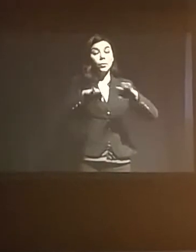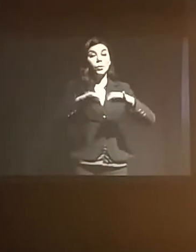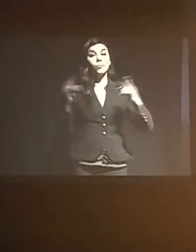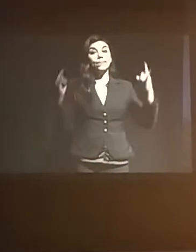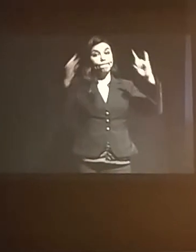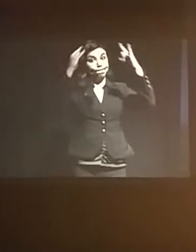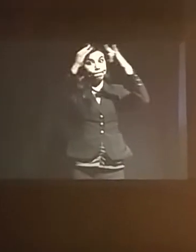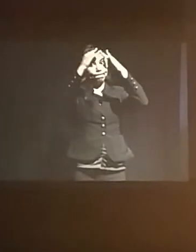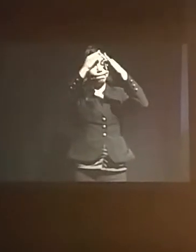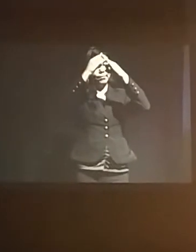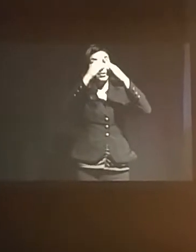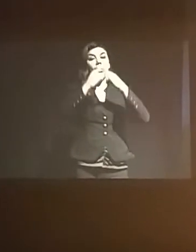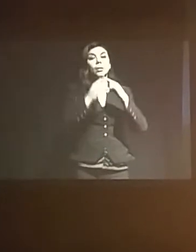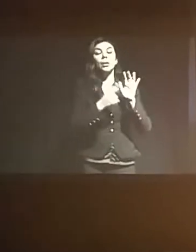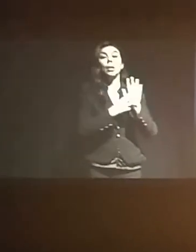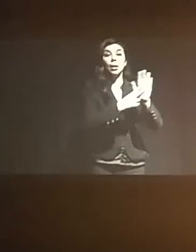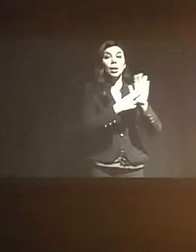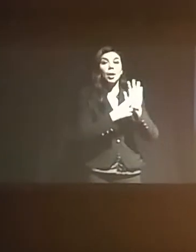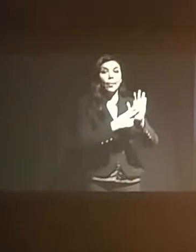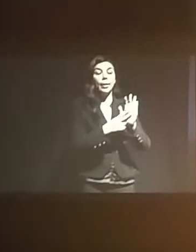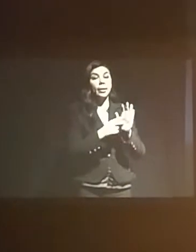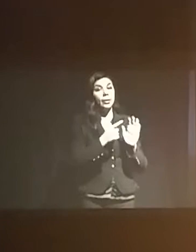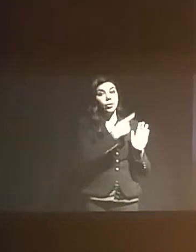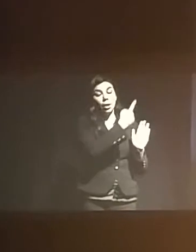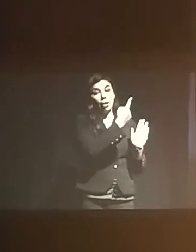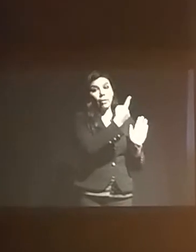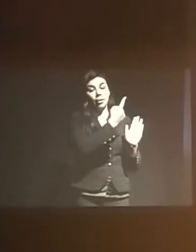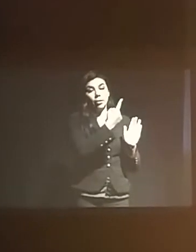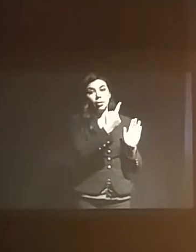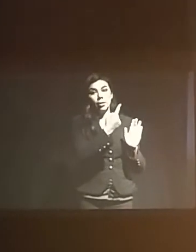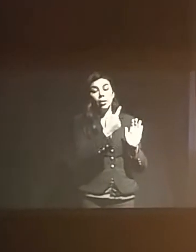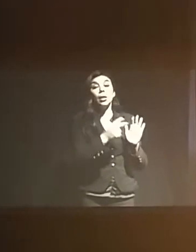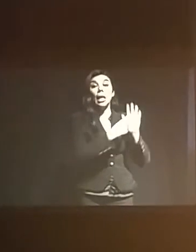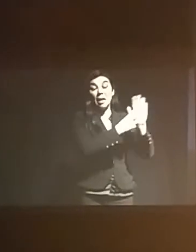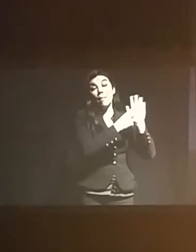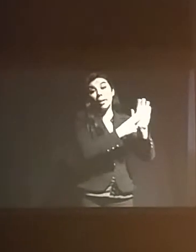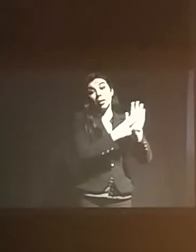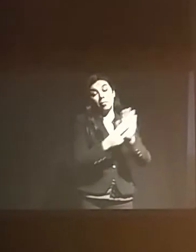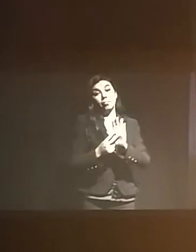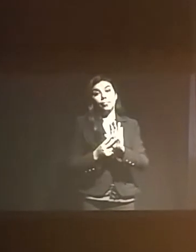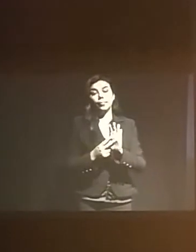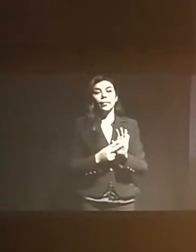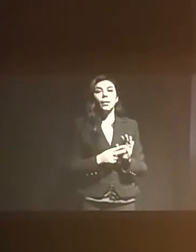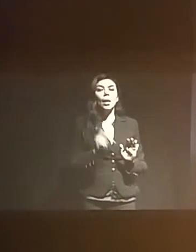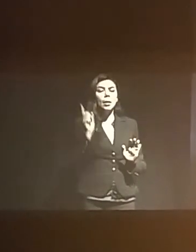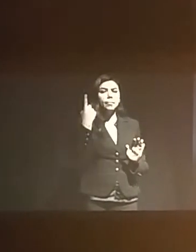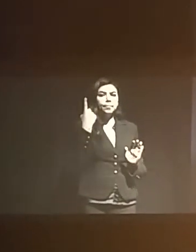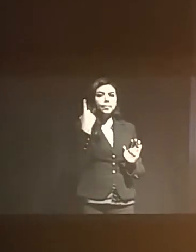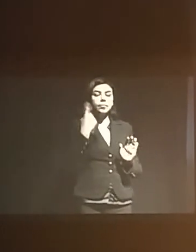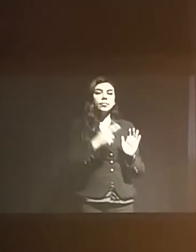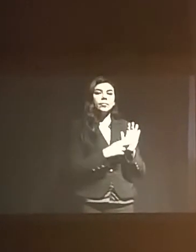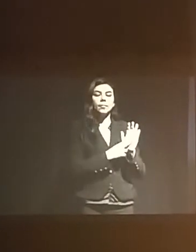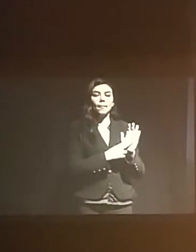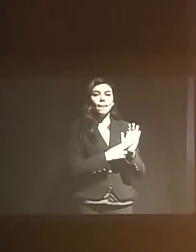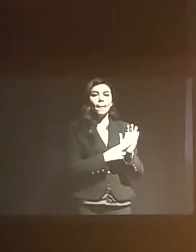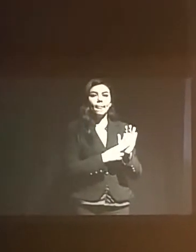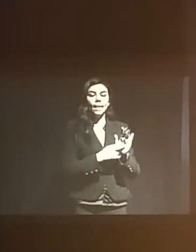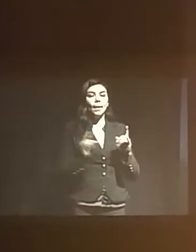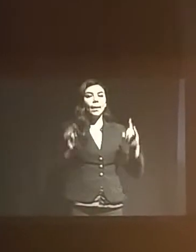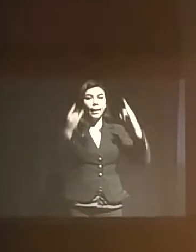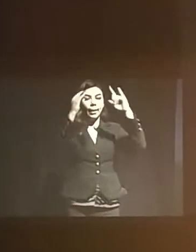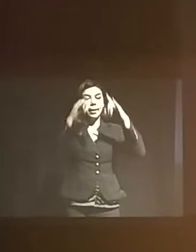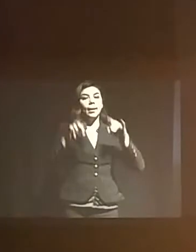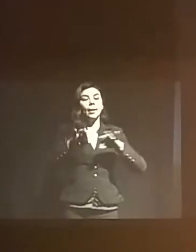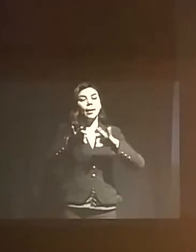arquitectos, y las imágenes nos llevan, son las que quedan son imágenes. La primera, es